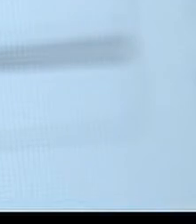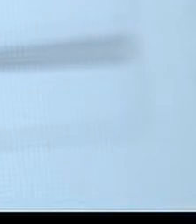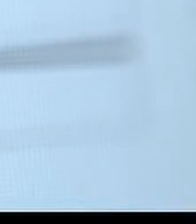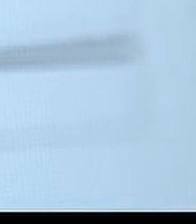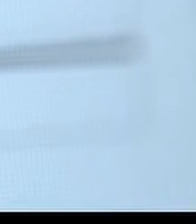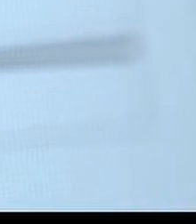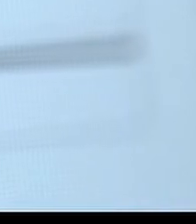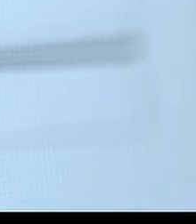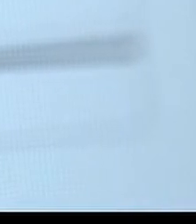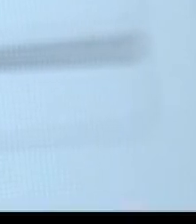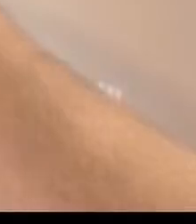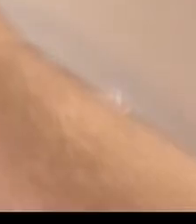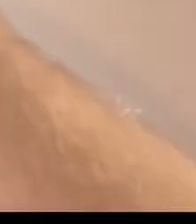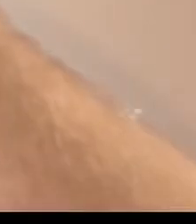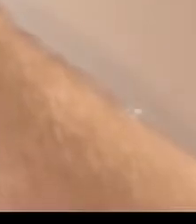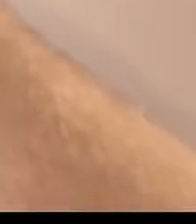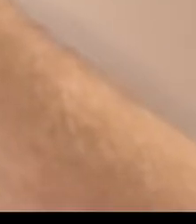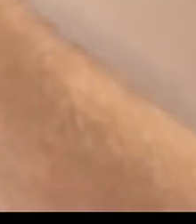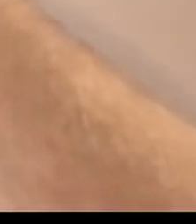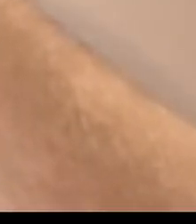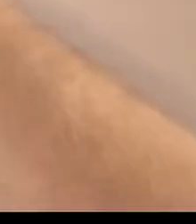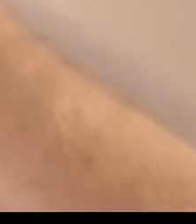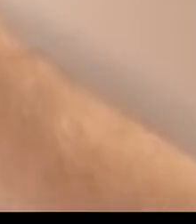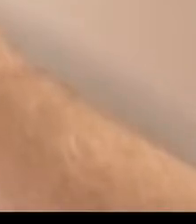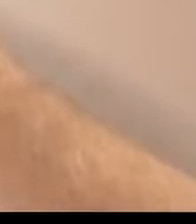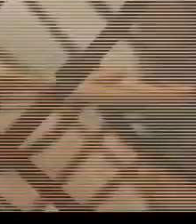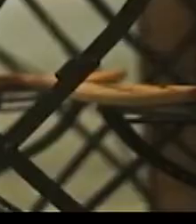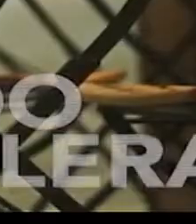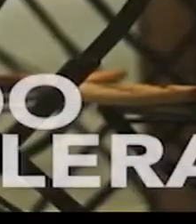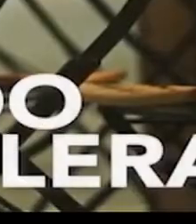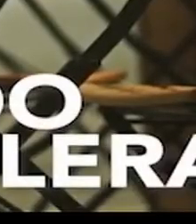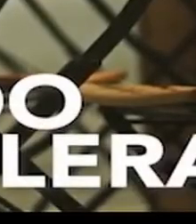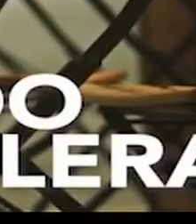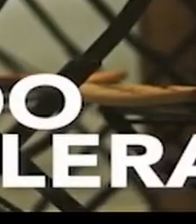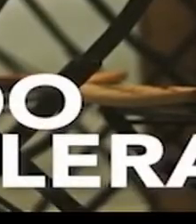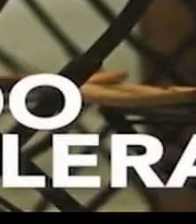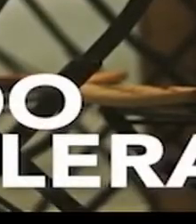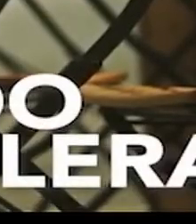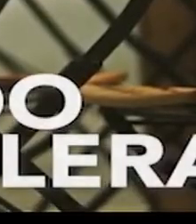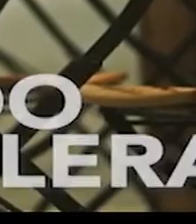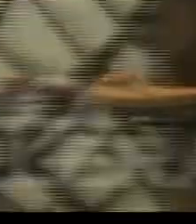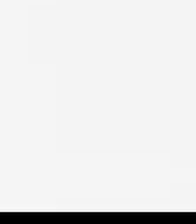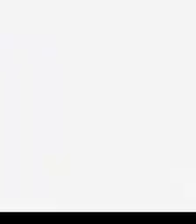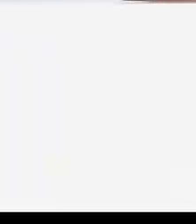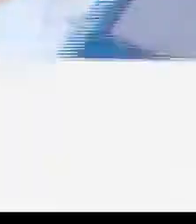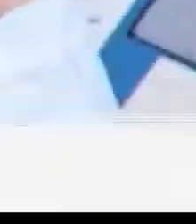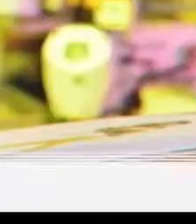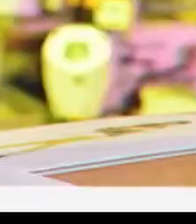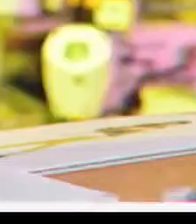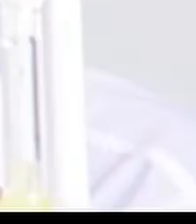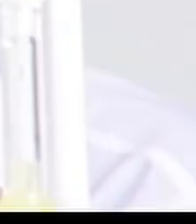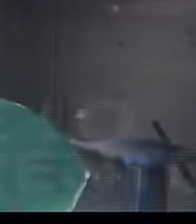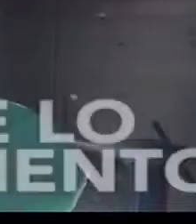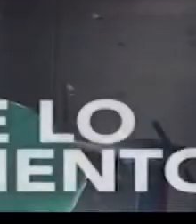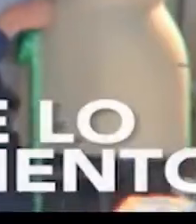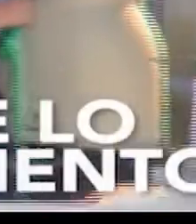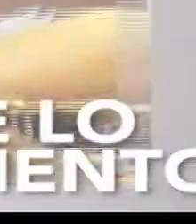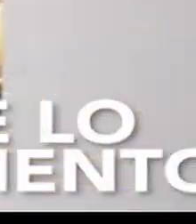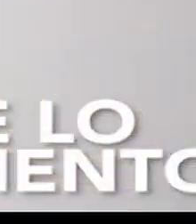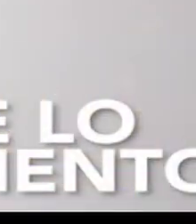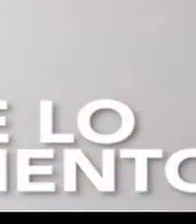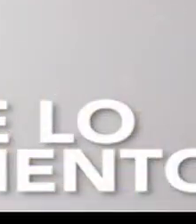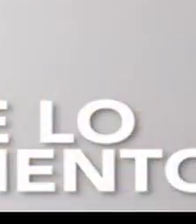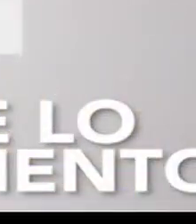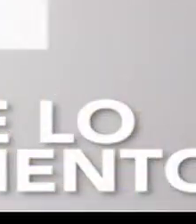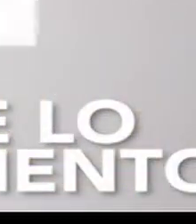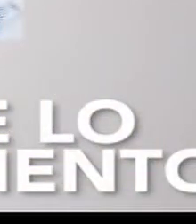la nube sigue almacenando, el agua sigue fluyendo. Porque cuando el mundo desacelera, podemos ver a